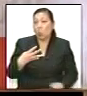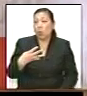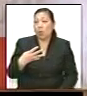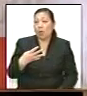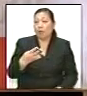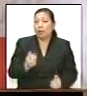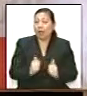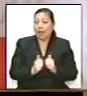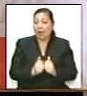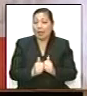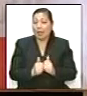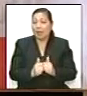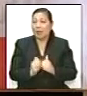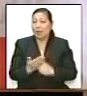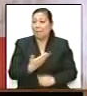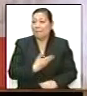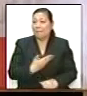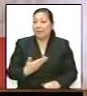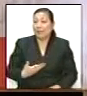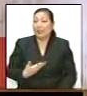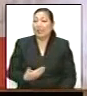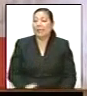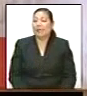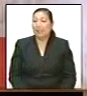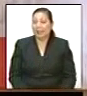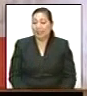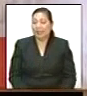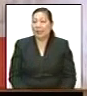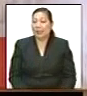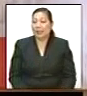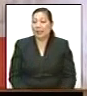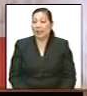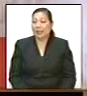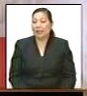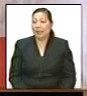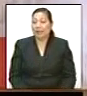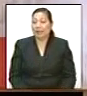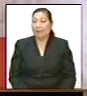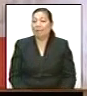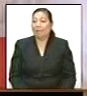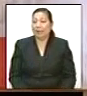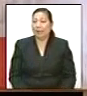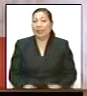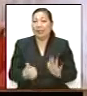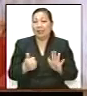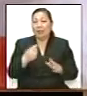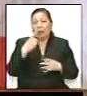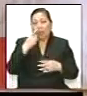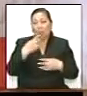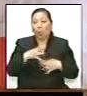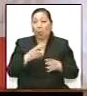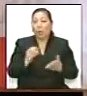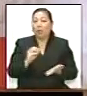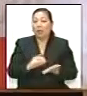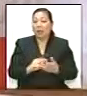acompañando a los cuatro presidentes de la alianza el 6 de julio c